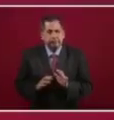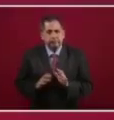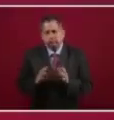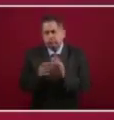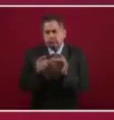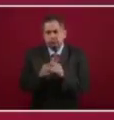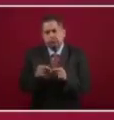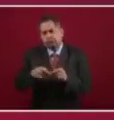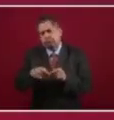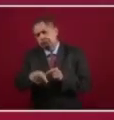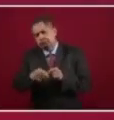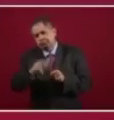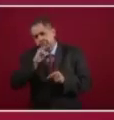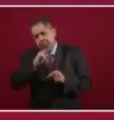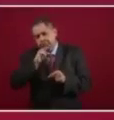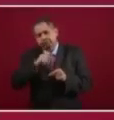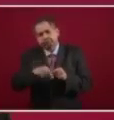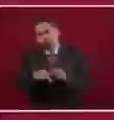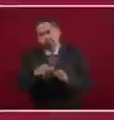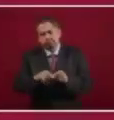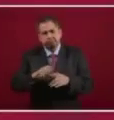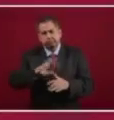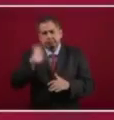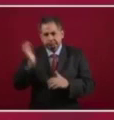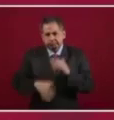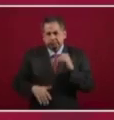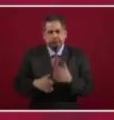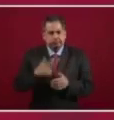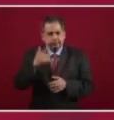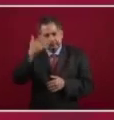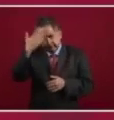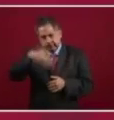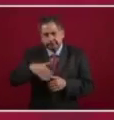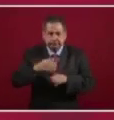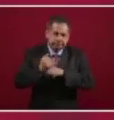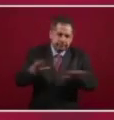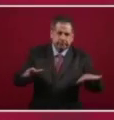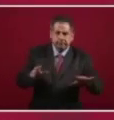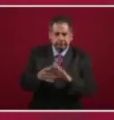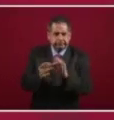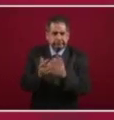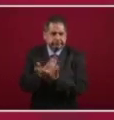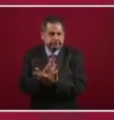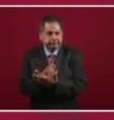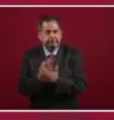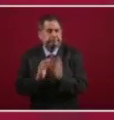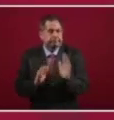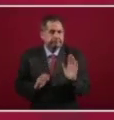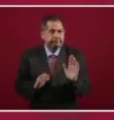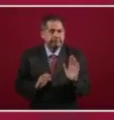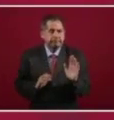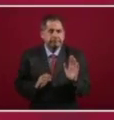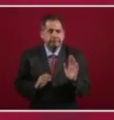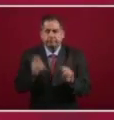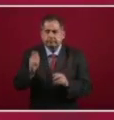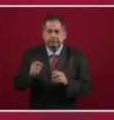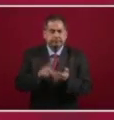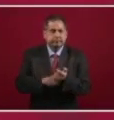ya pronto vamos a saber sobre todo esto. Hasta